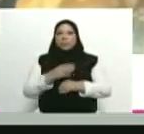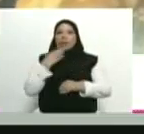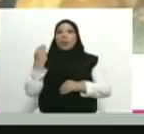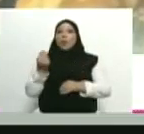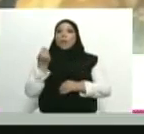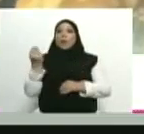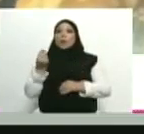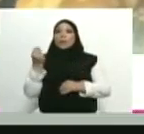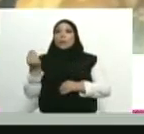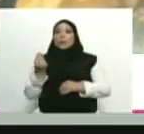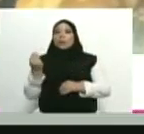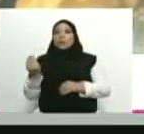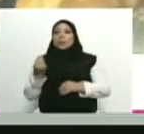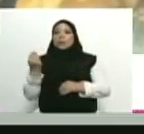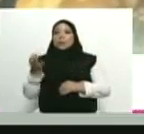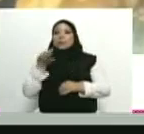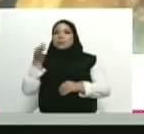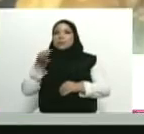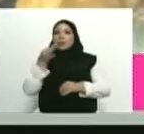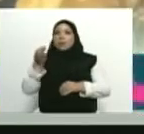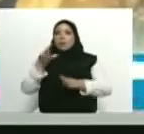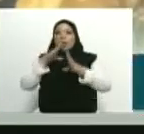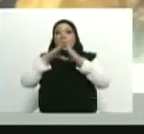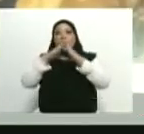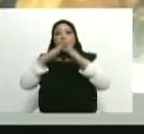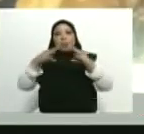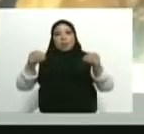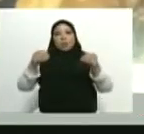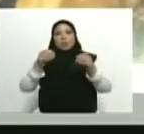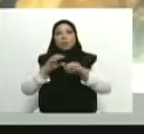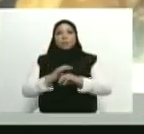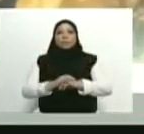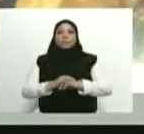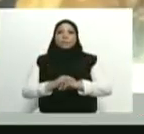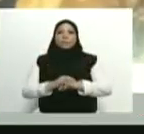juventud siempre pendiente de todo.